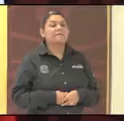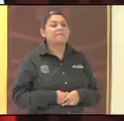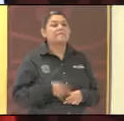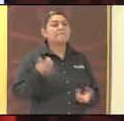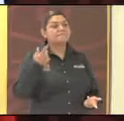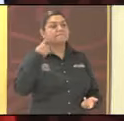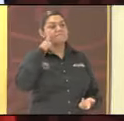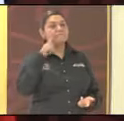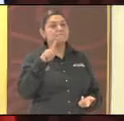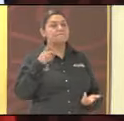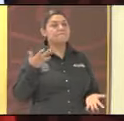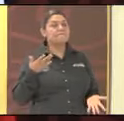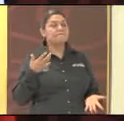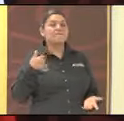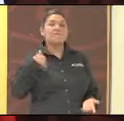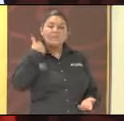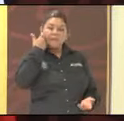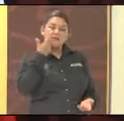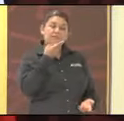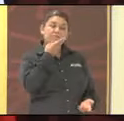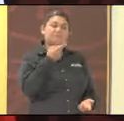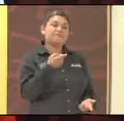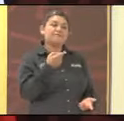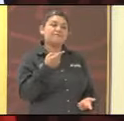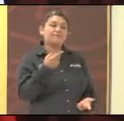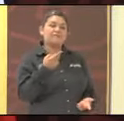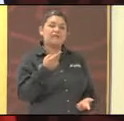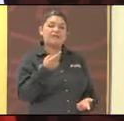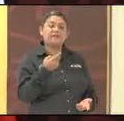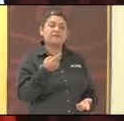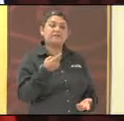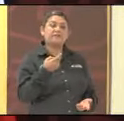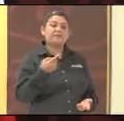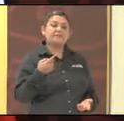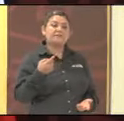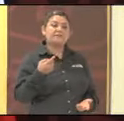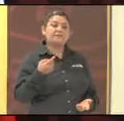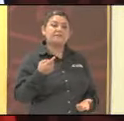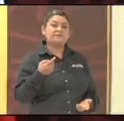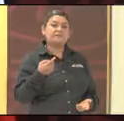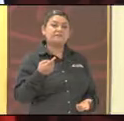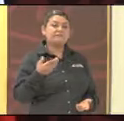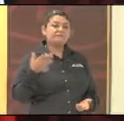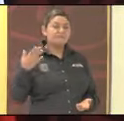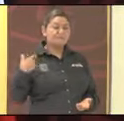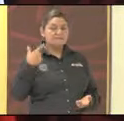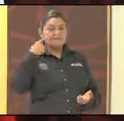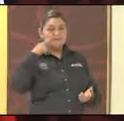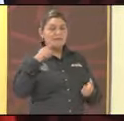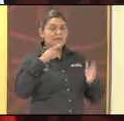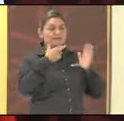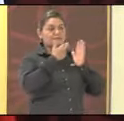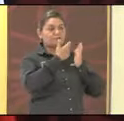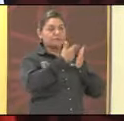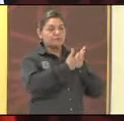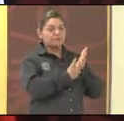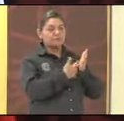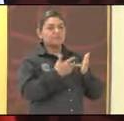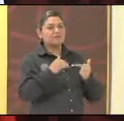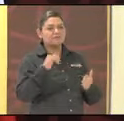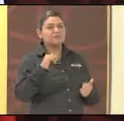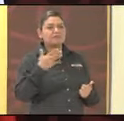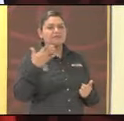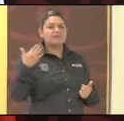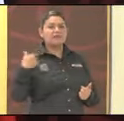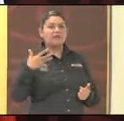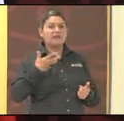Fíjense que les quiero comentar que ahorita que veamos en el resumen, pues sí,